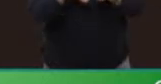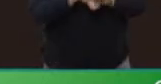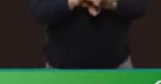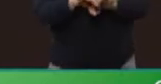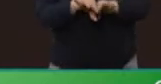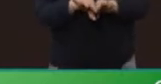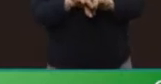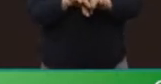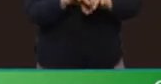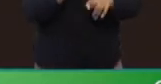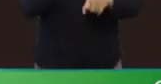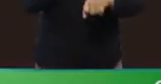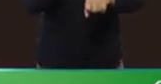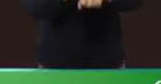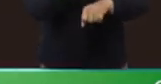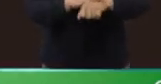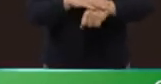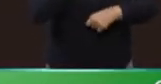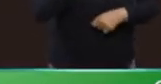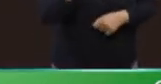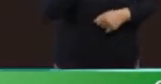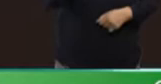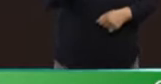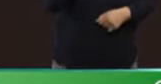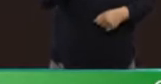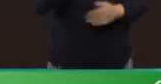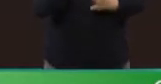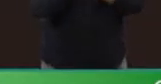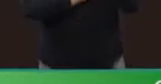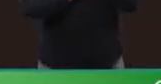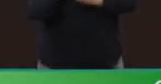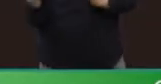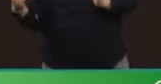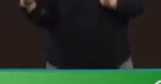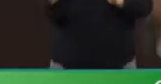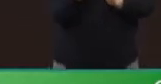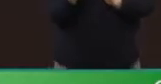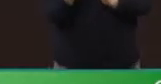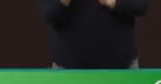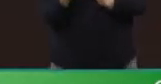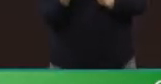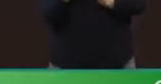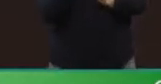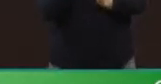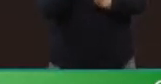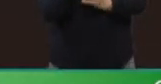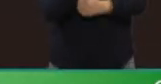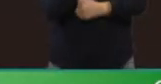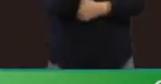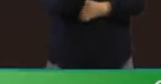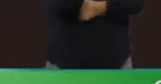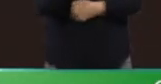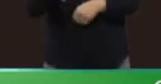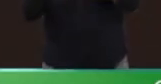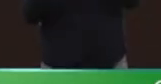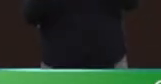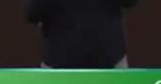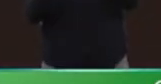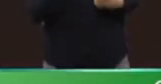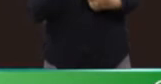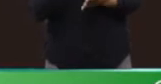estamos a favor de llevar al Rango constitucional lo que son los derechos de las y los